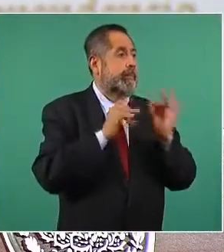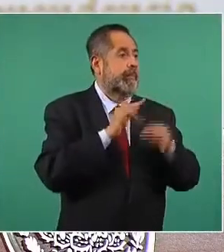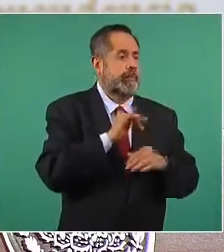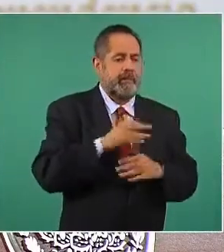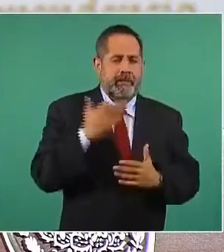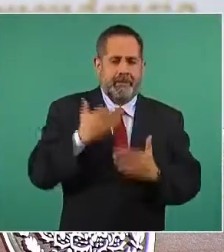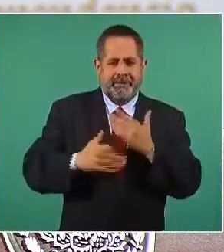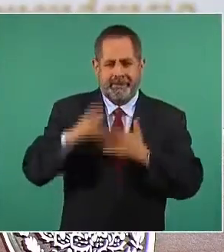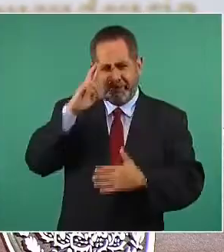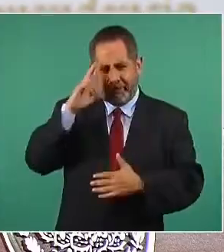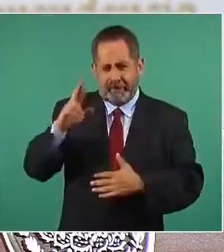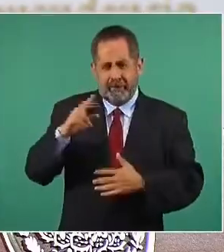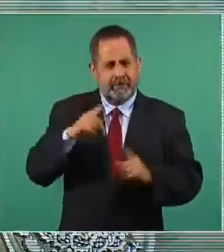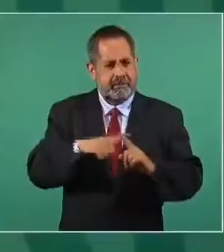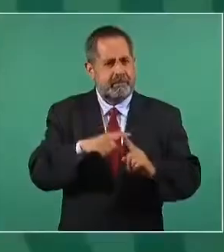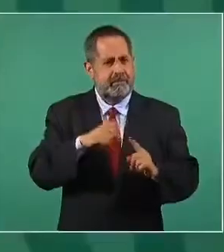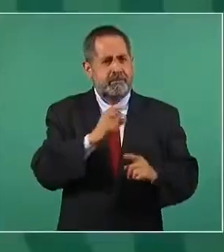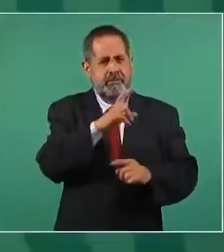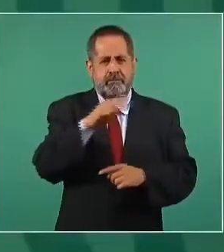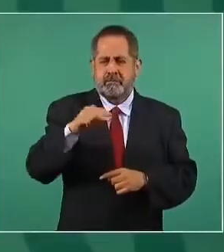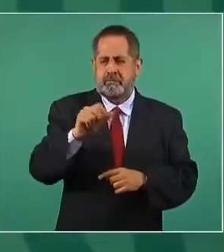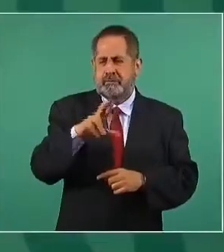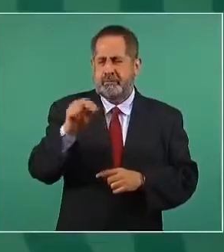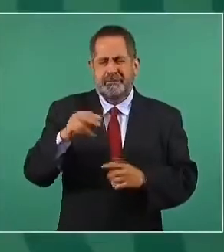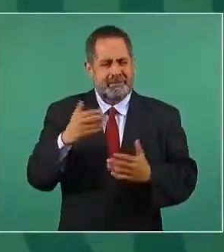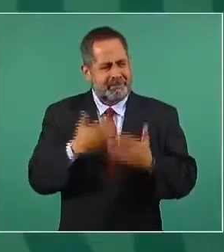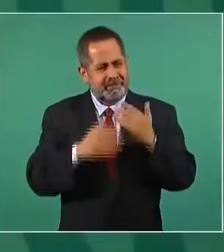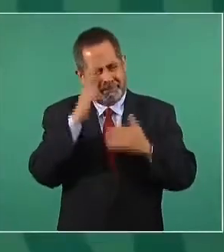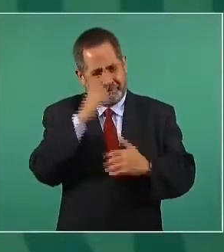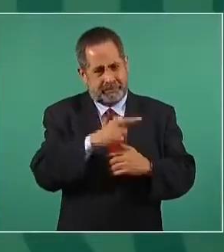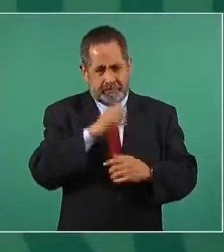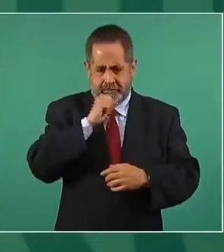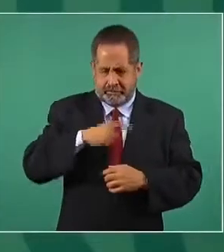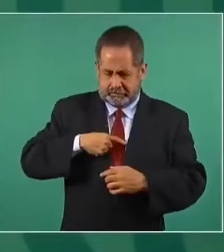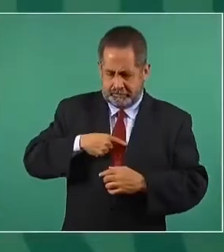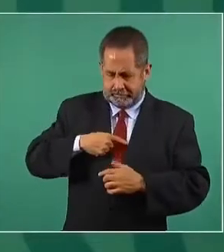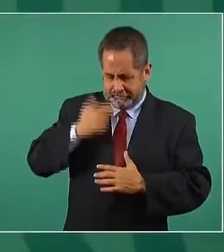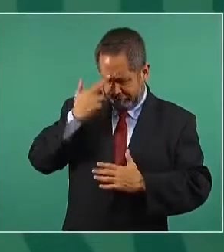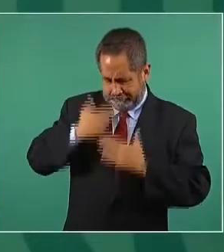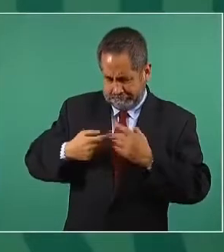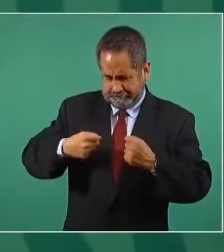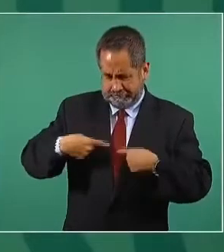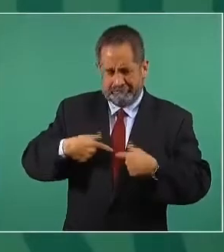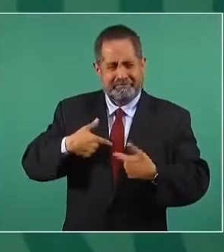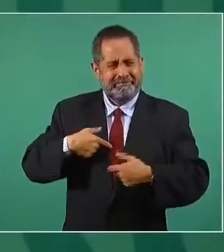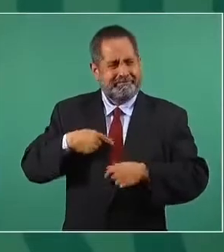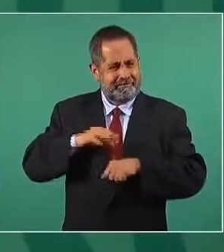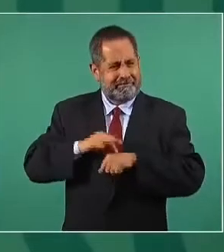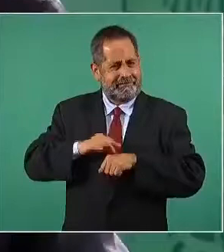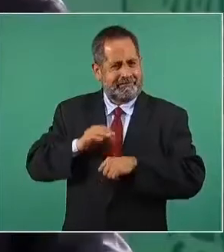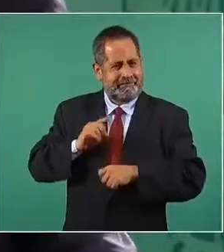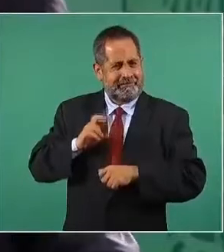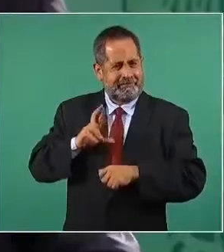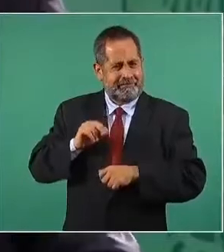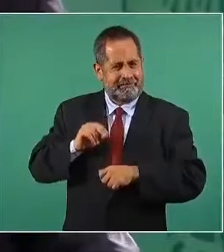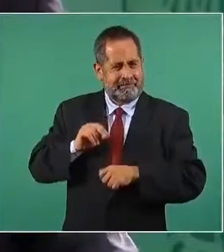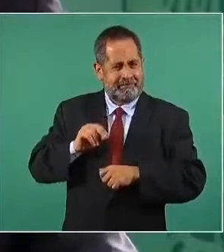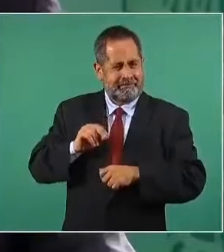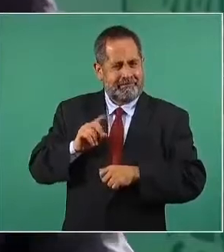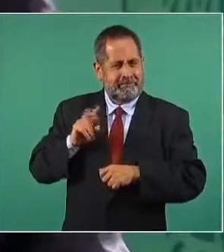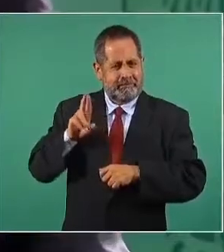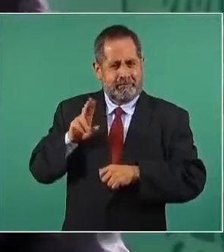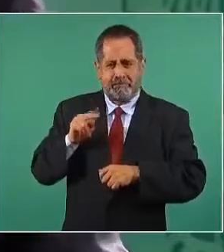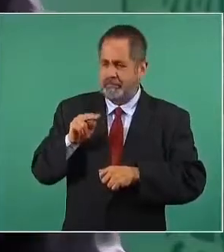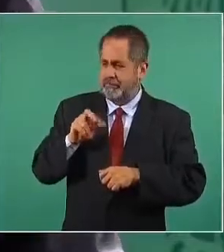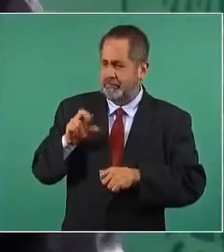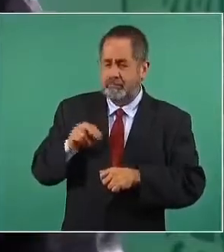faltándole el respeto al doctor Narro y también él faltándose el respeto. Y así a todos